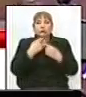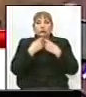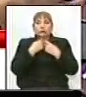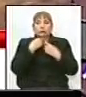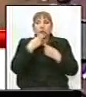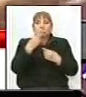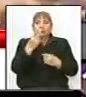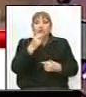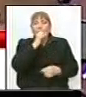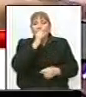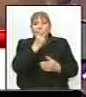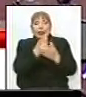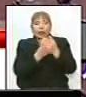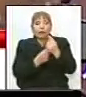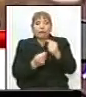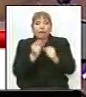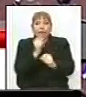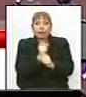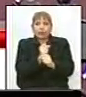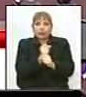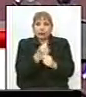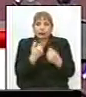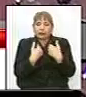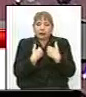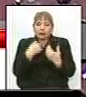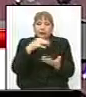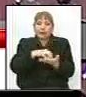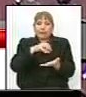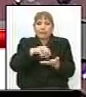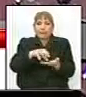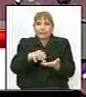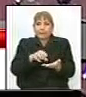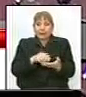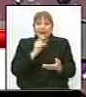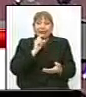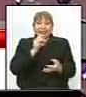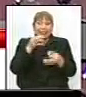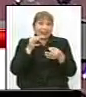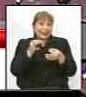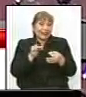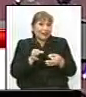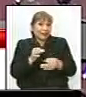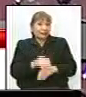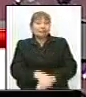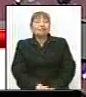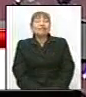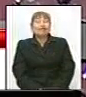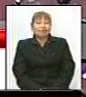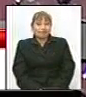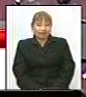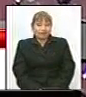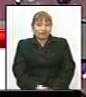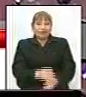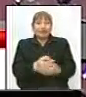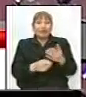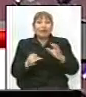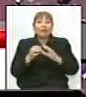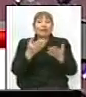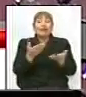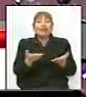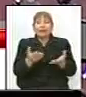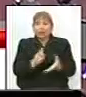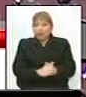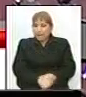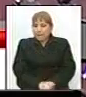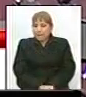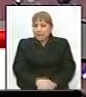la voz del pueblo y la confianza que le puede dar a sus candidatos sean reales? ¿Qué vamos a hacer ahí al respecto, presidente,